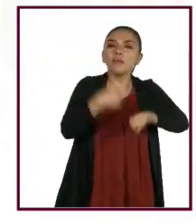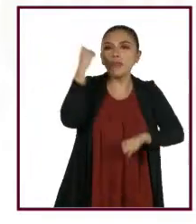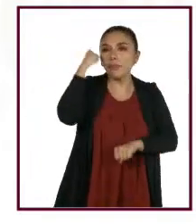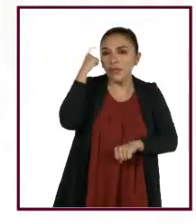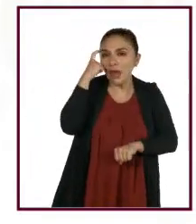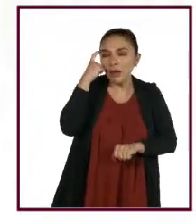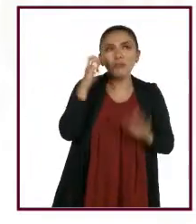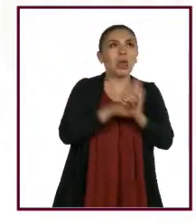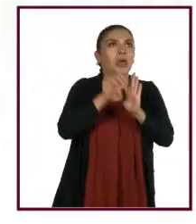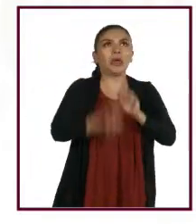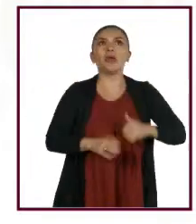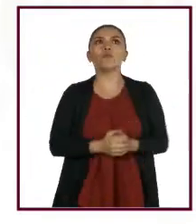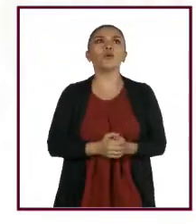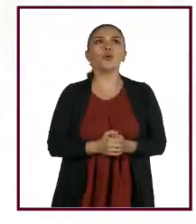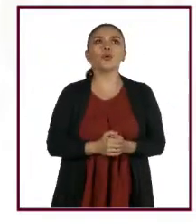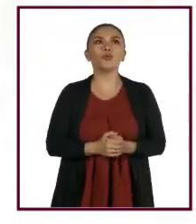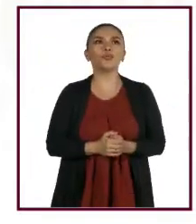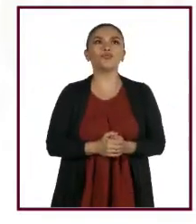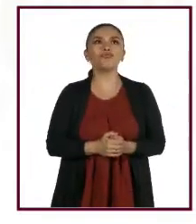algunas situaciones relacionadas como la